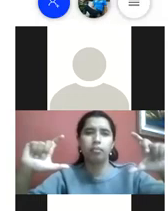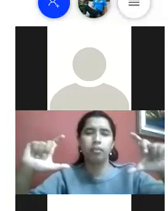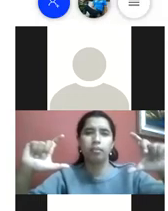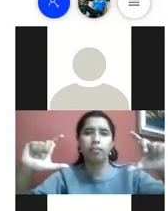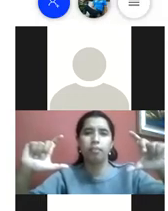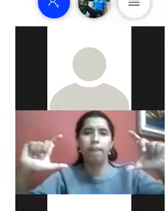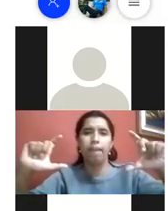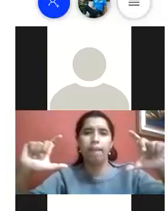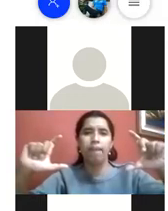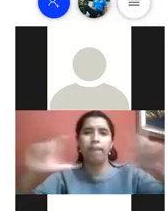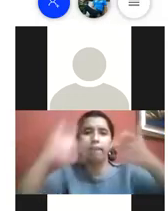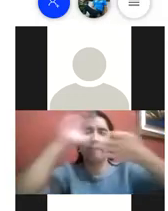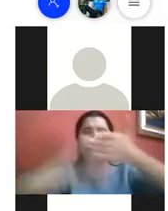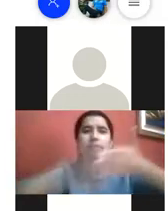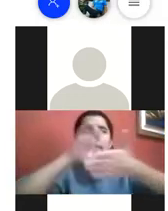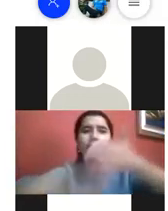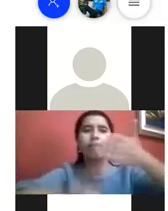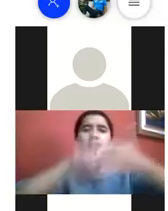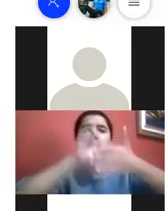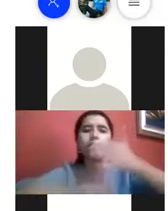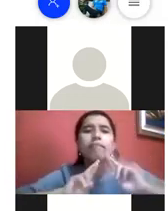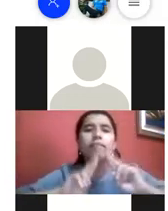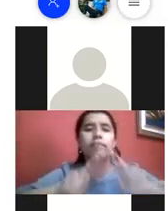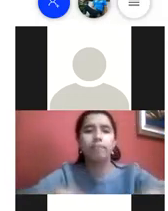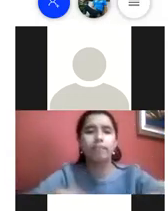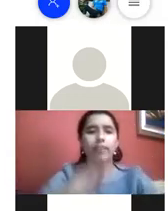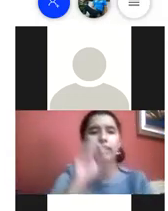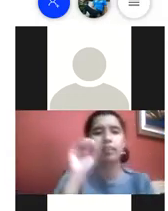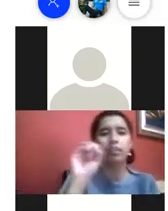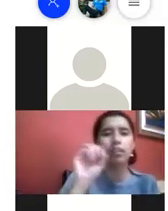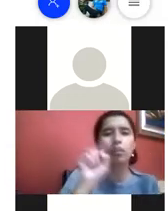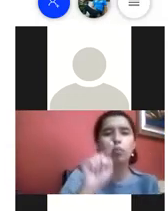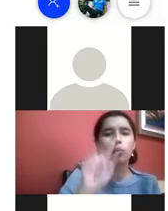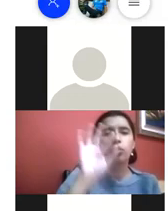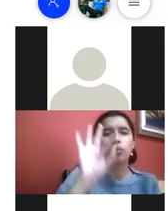Y pues esta resta resulta que es 0.05.